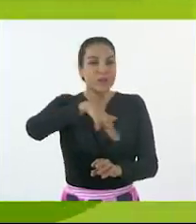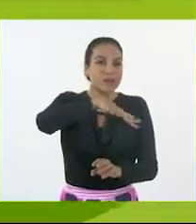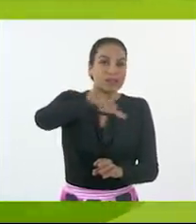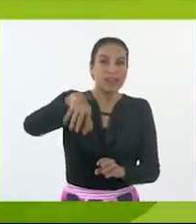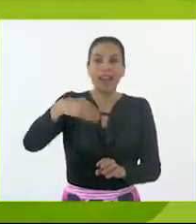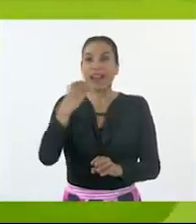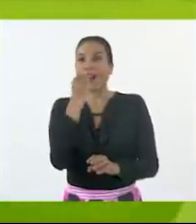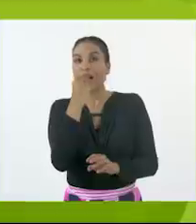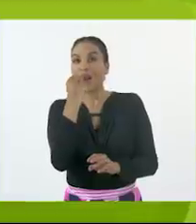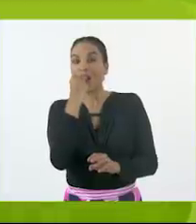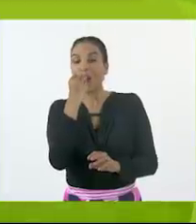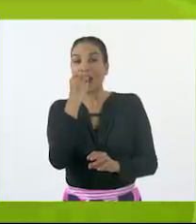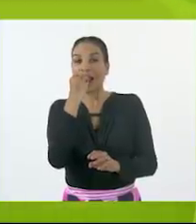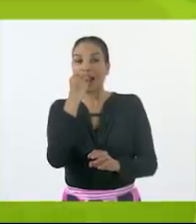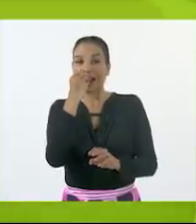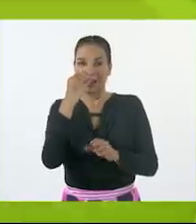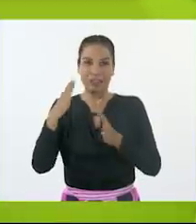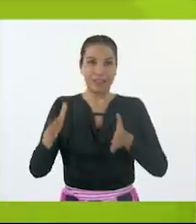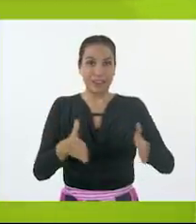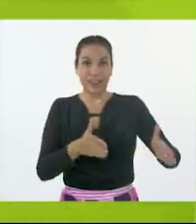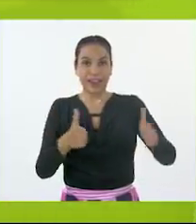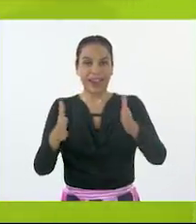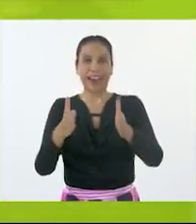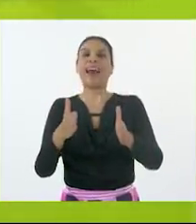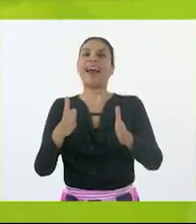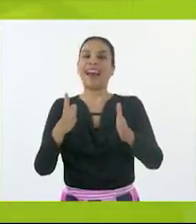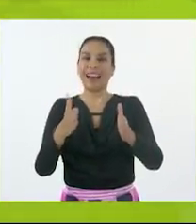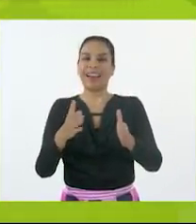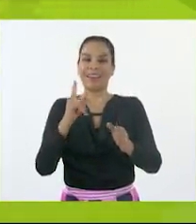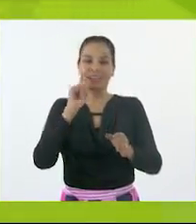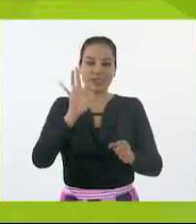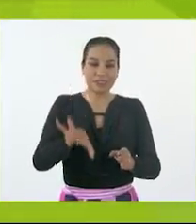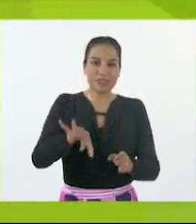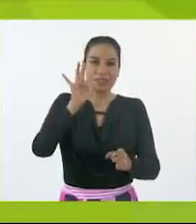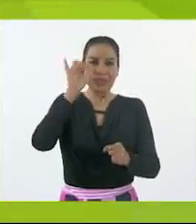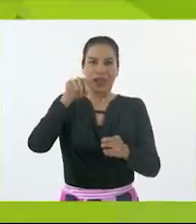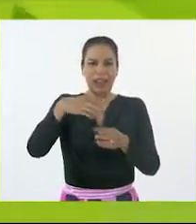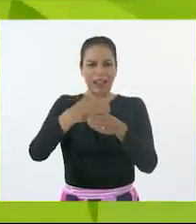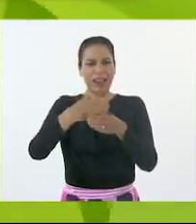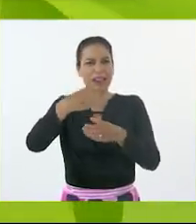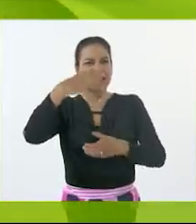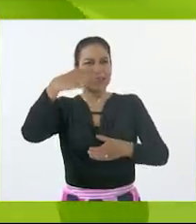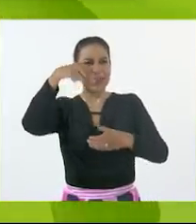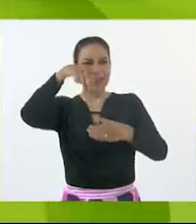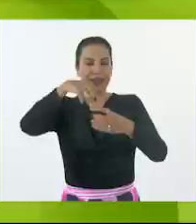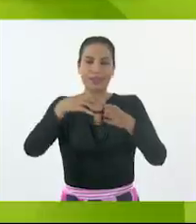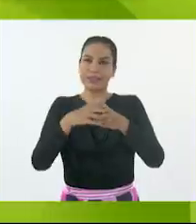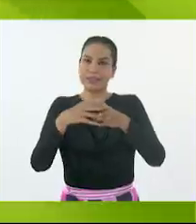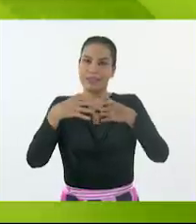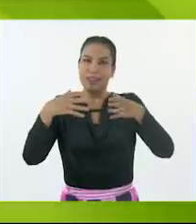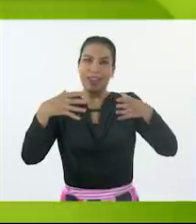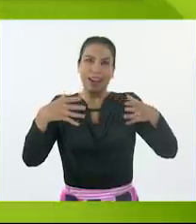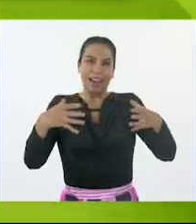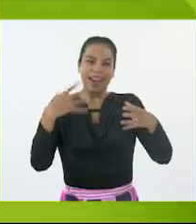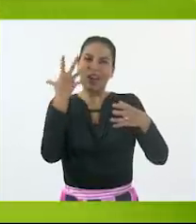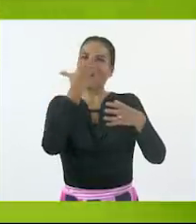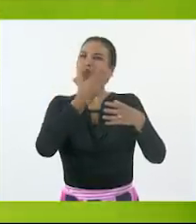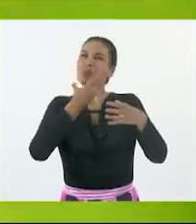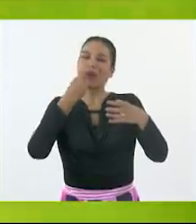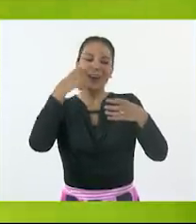comida. Y en su camino encontró un frasco grande y